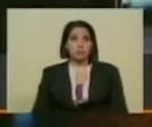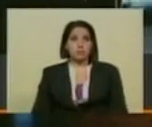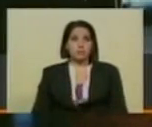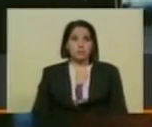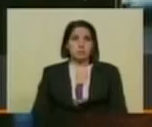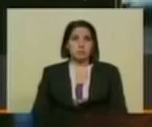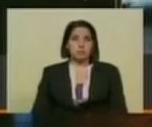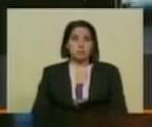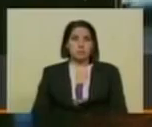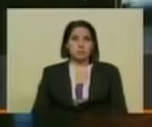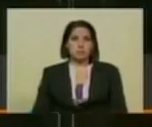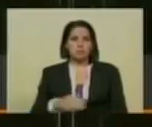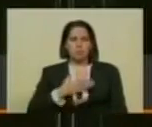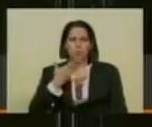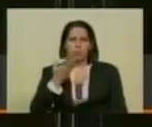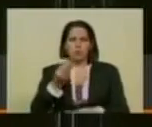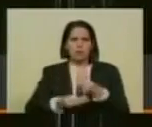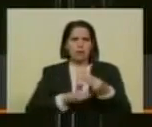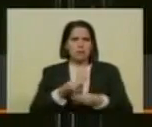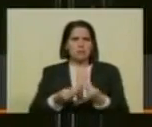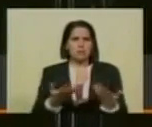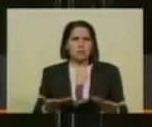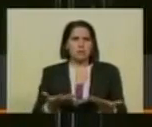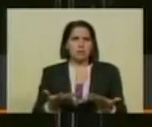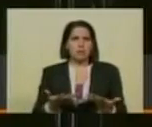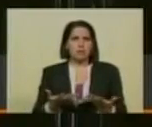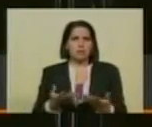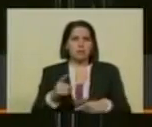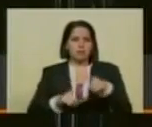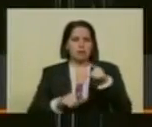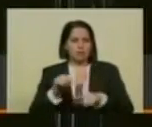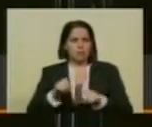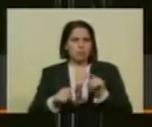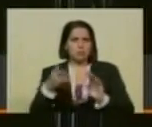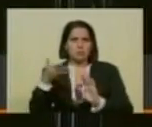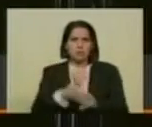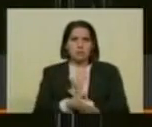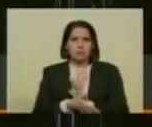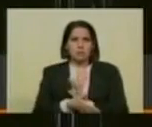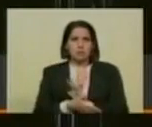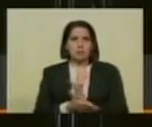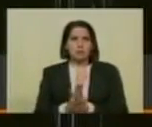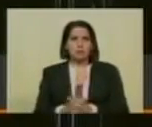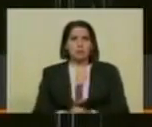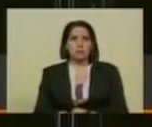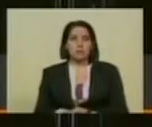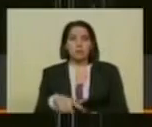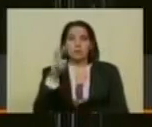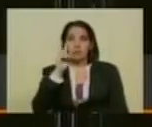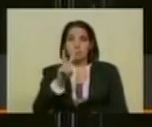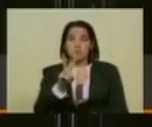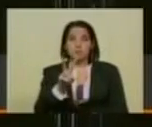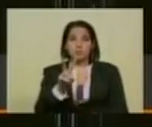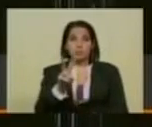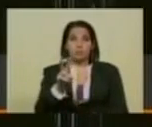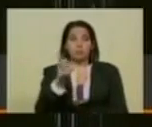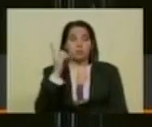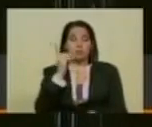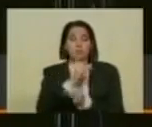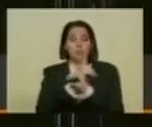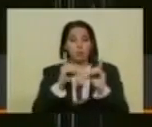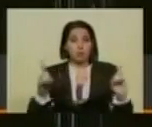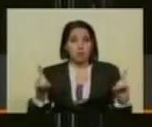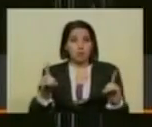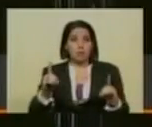¿Cómo puede surgir un hombre como Isaías Medina Angarita del ejército gomecista y ser un hombre de visión democrática,